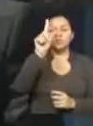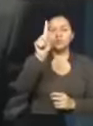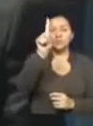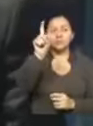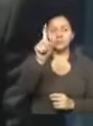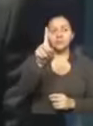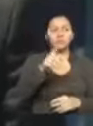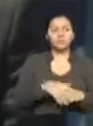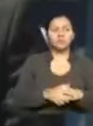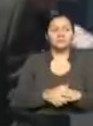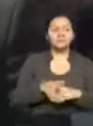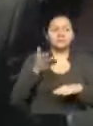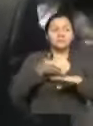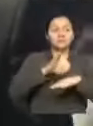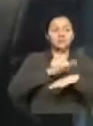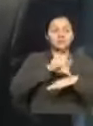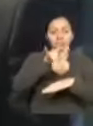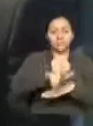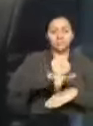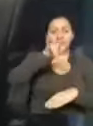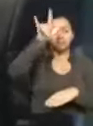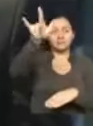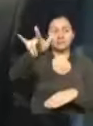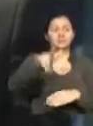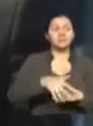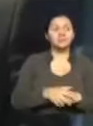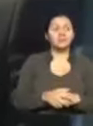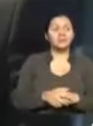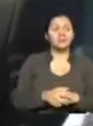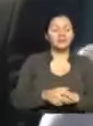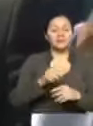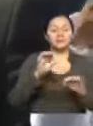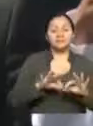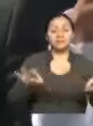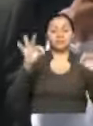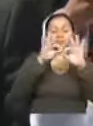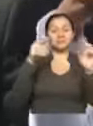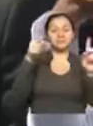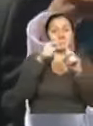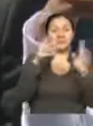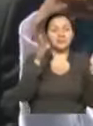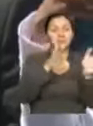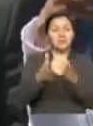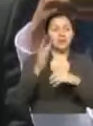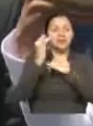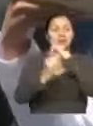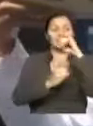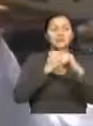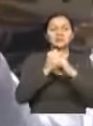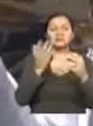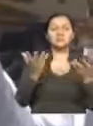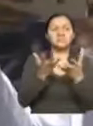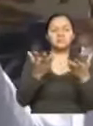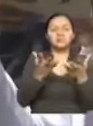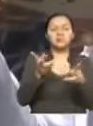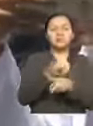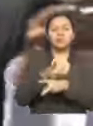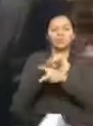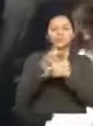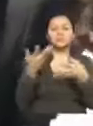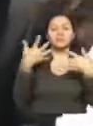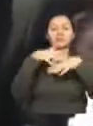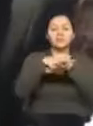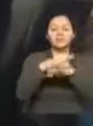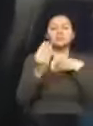relación a su periplo. Uno de los puntales principales de la política exterior ecuatoriana ha sido los procesos de integración. ¿Cómo evalúa